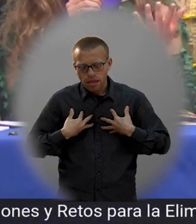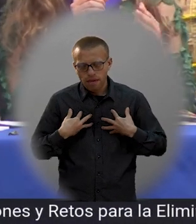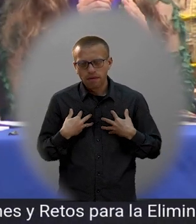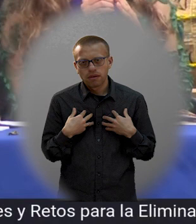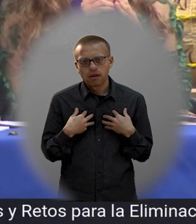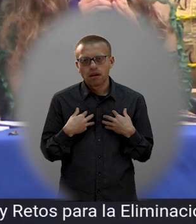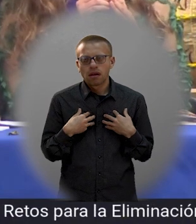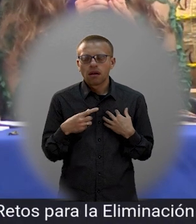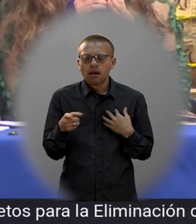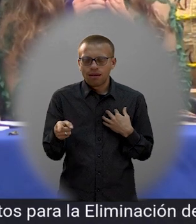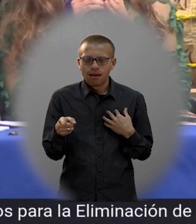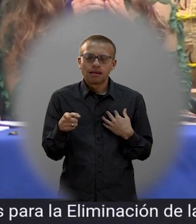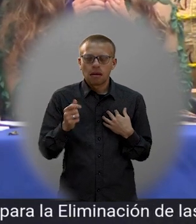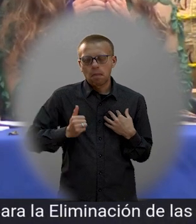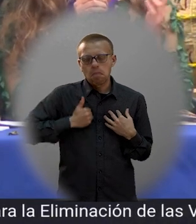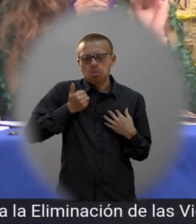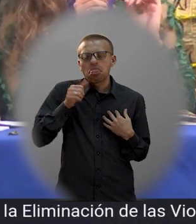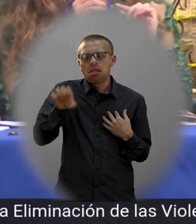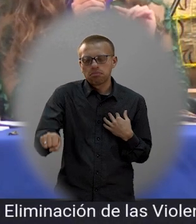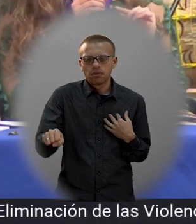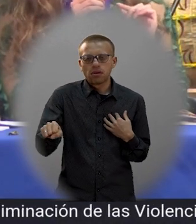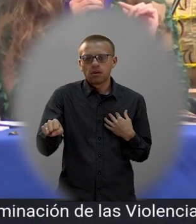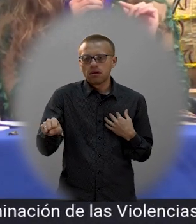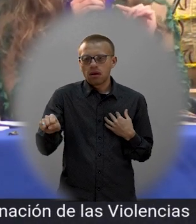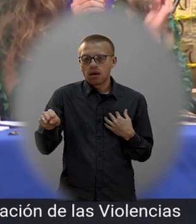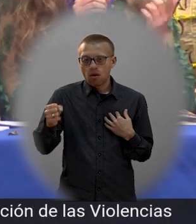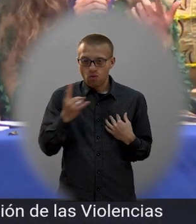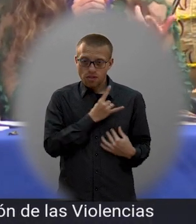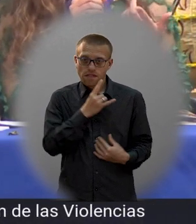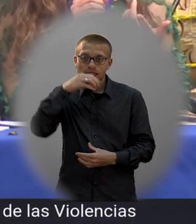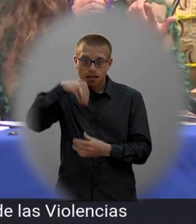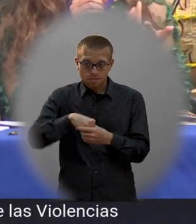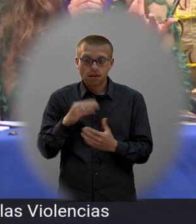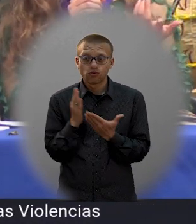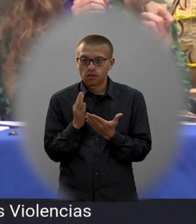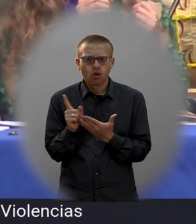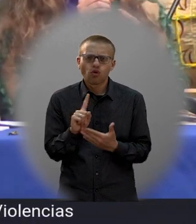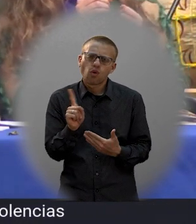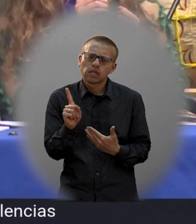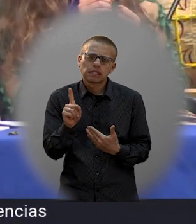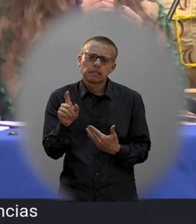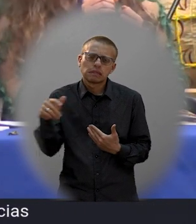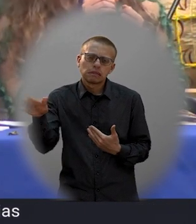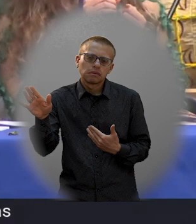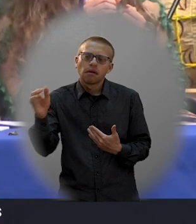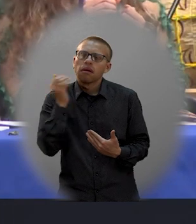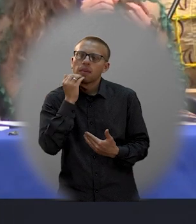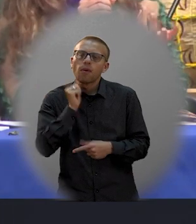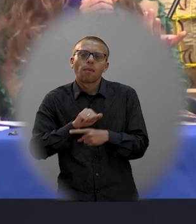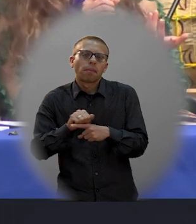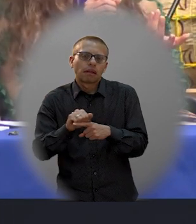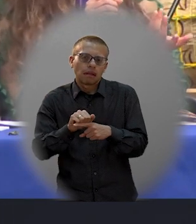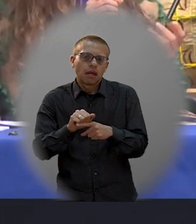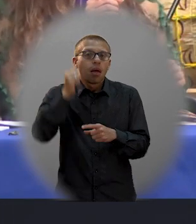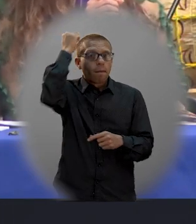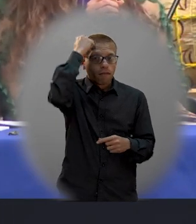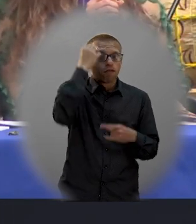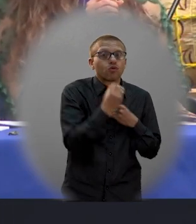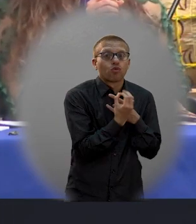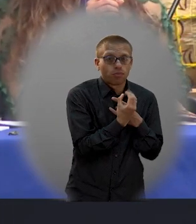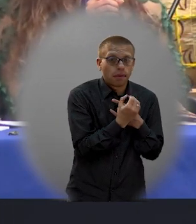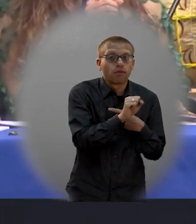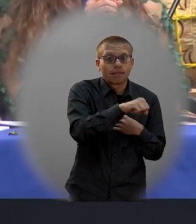no es de la universidad, el agresor sí, y se da en un espacio, por ejemplo, de prácticas, ella no es estudiante